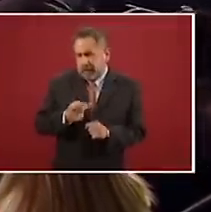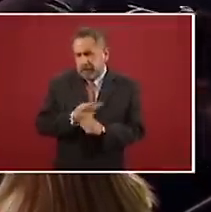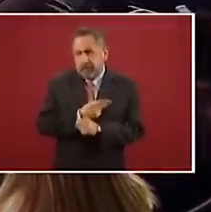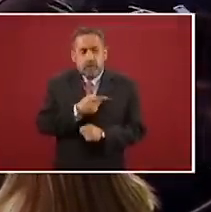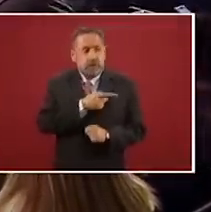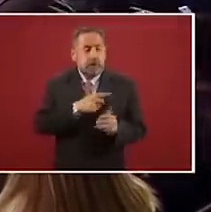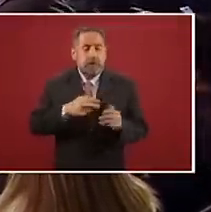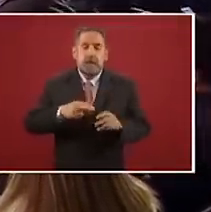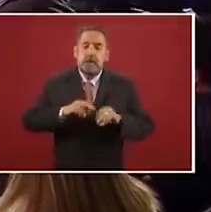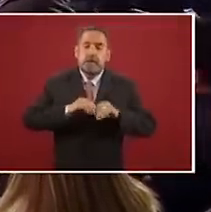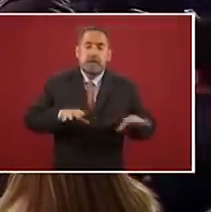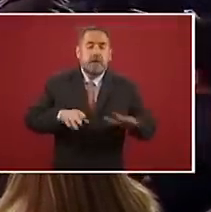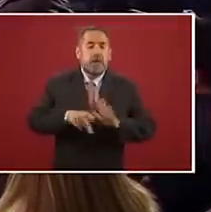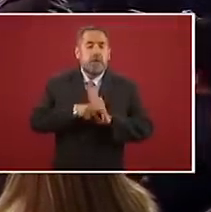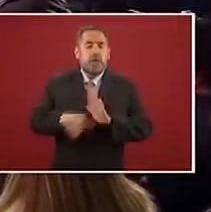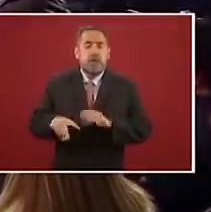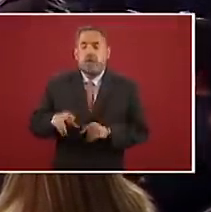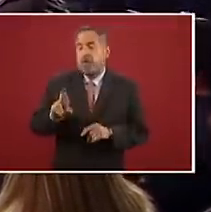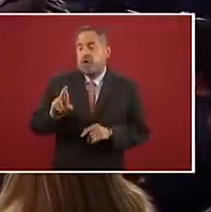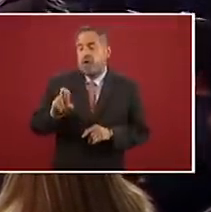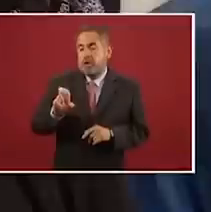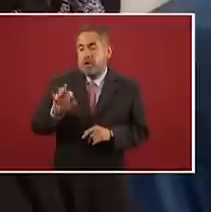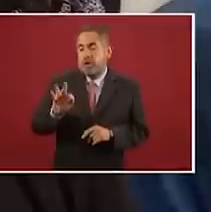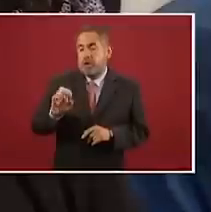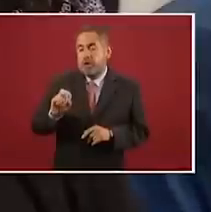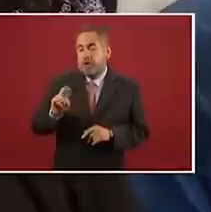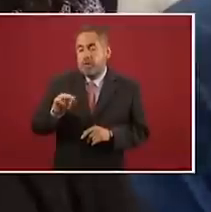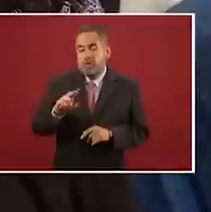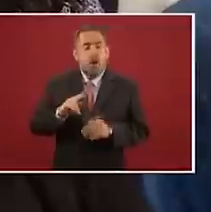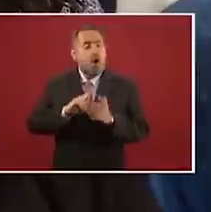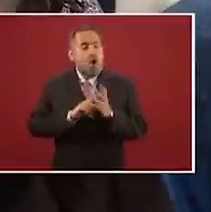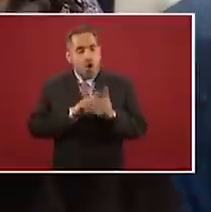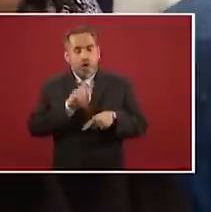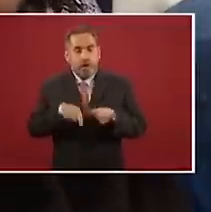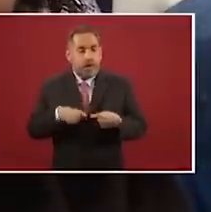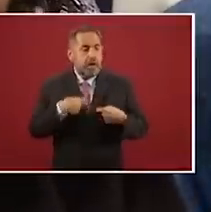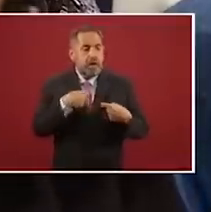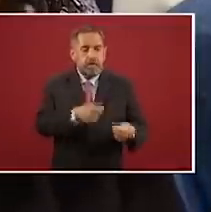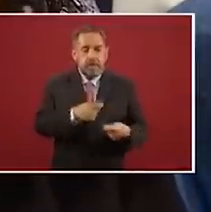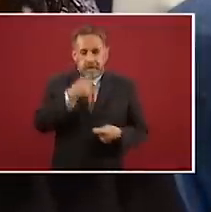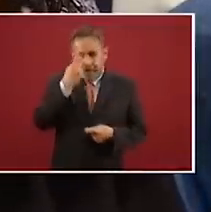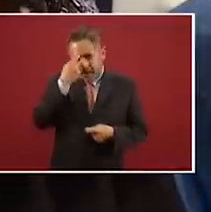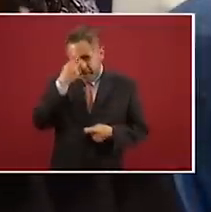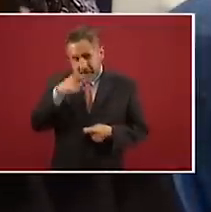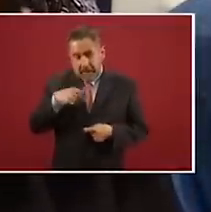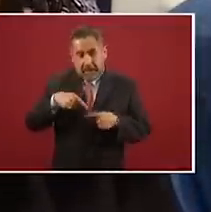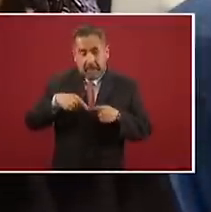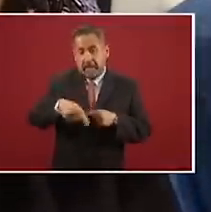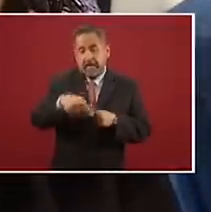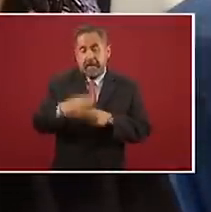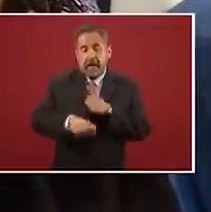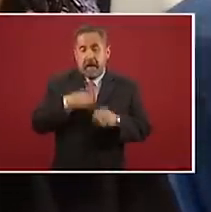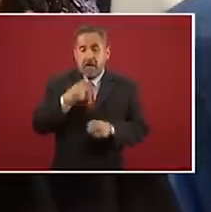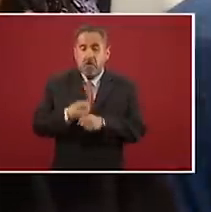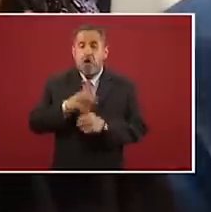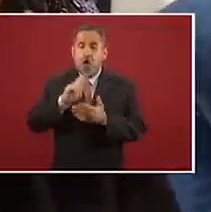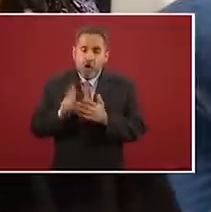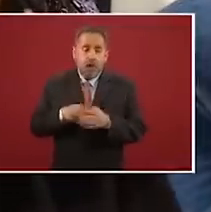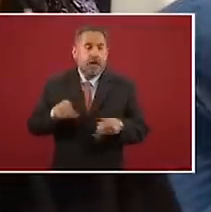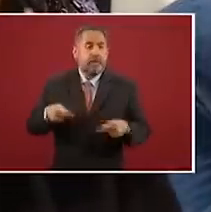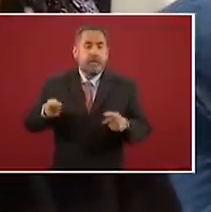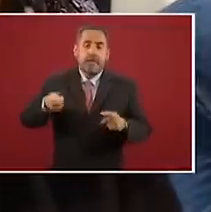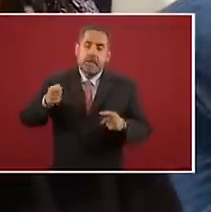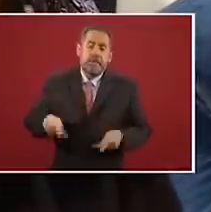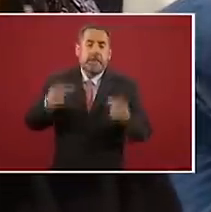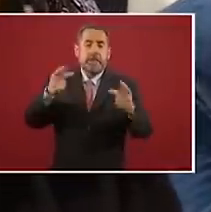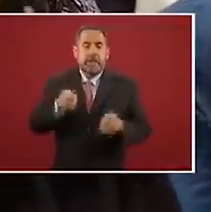reporta hoy Reforma sobre la reactivación de rondas petroleras este año? ¿Sí va a